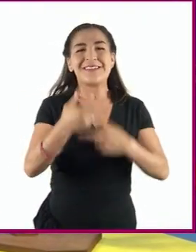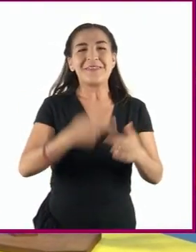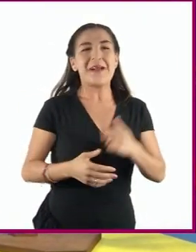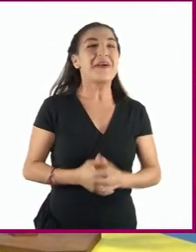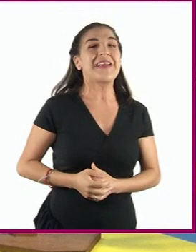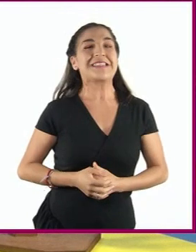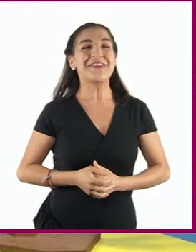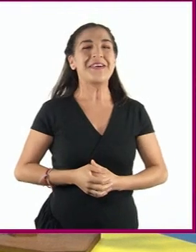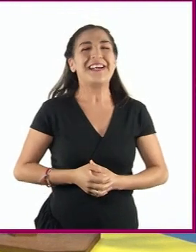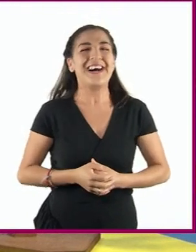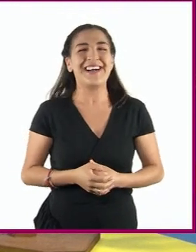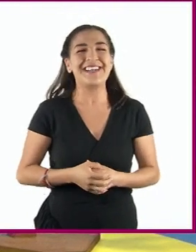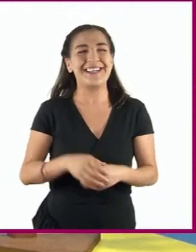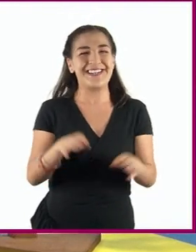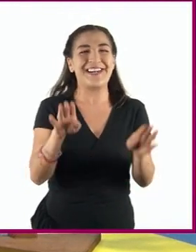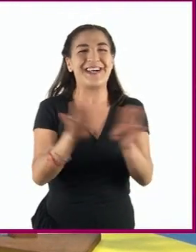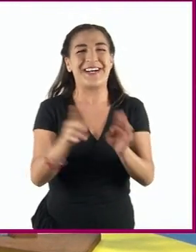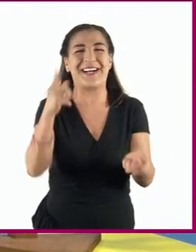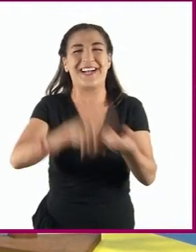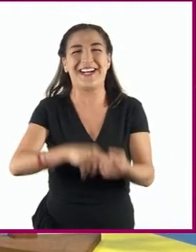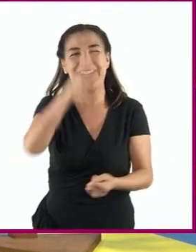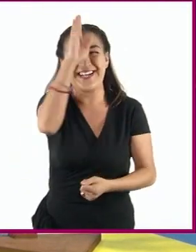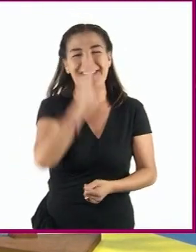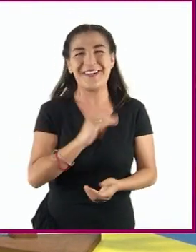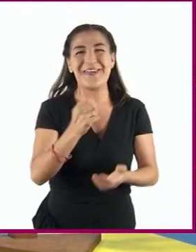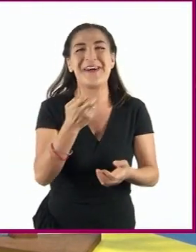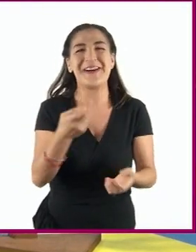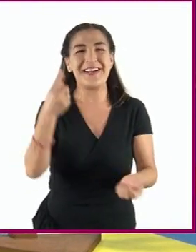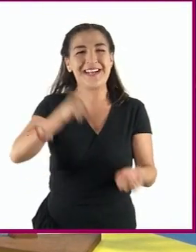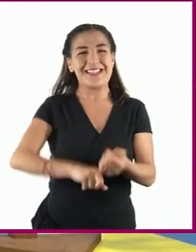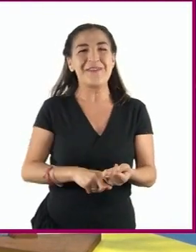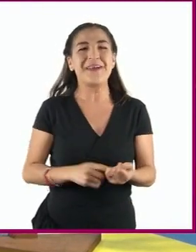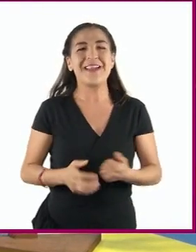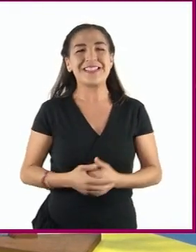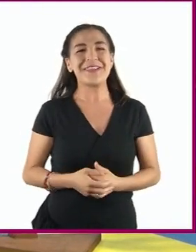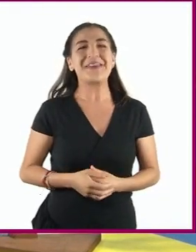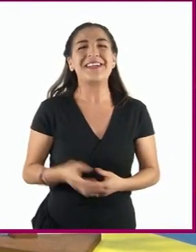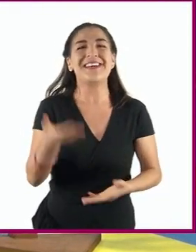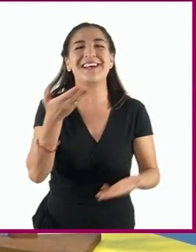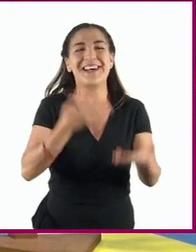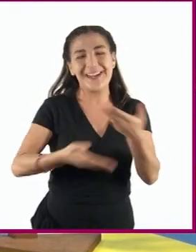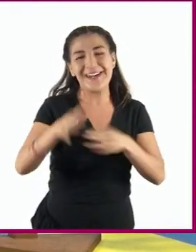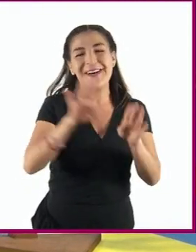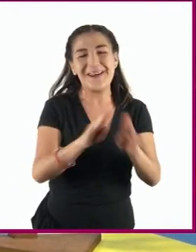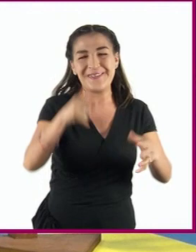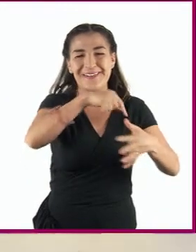olviden de ir haciendo sus propios apuntes de lo que consideren más relevante.